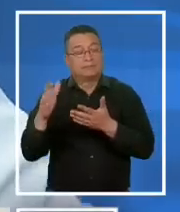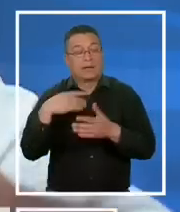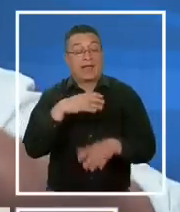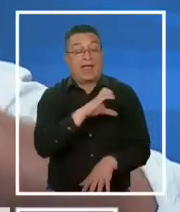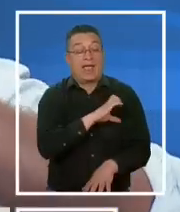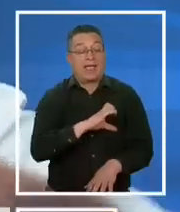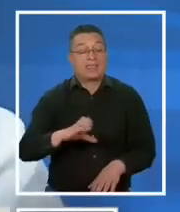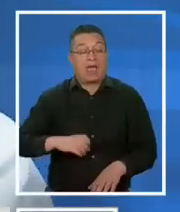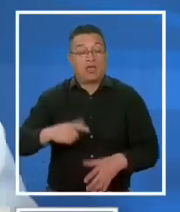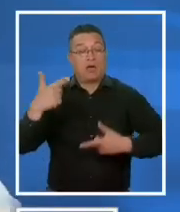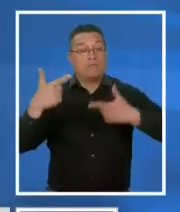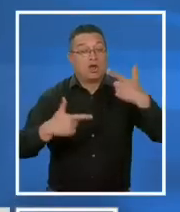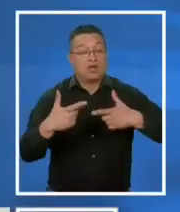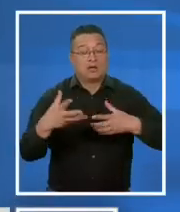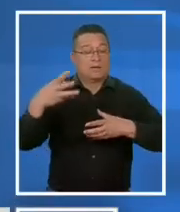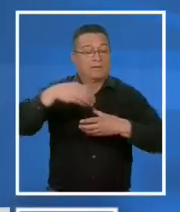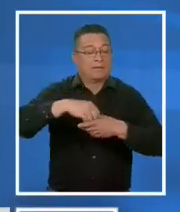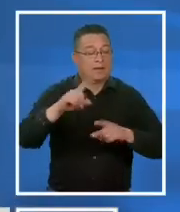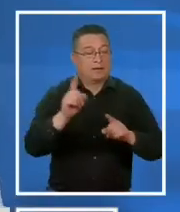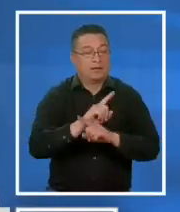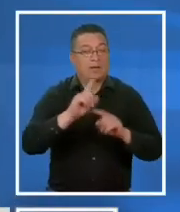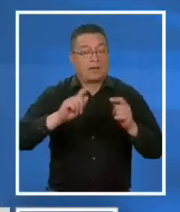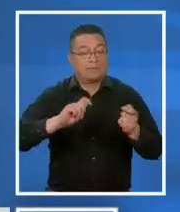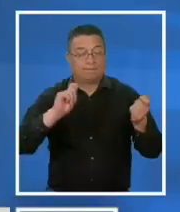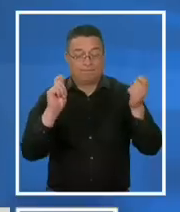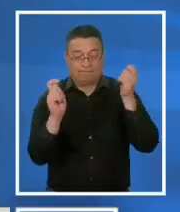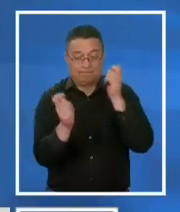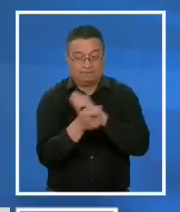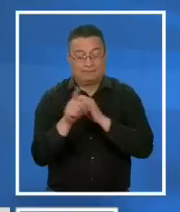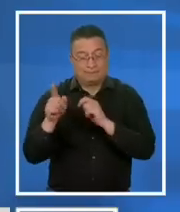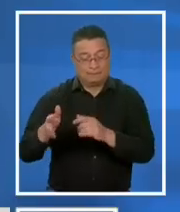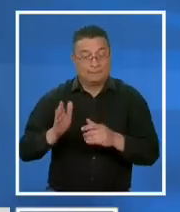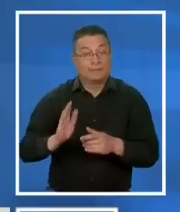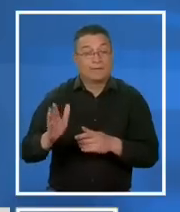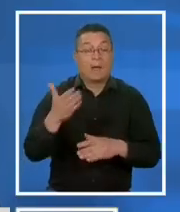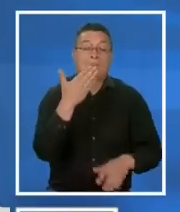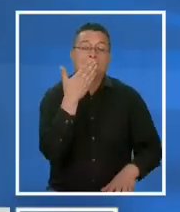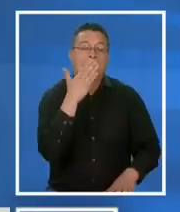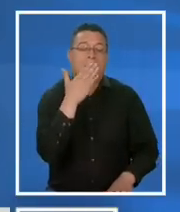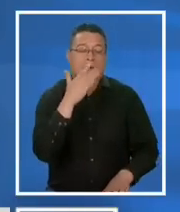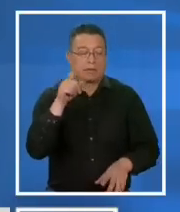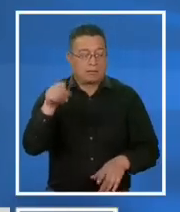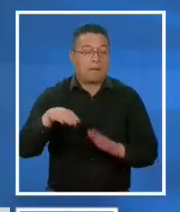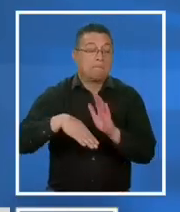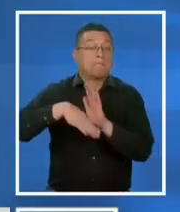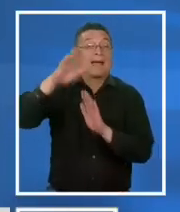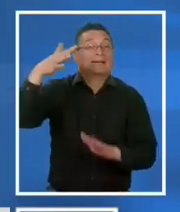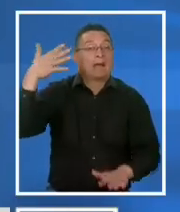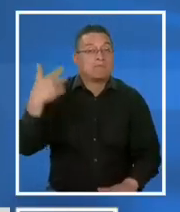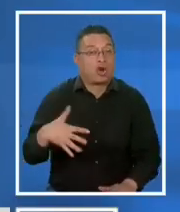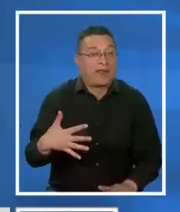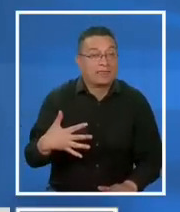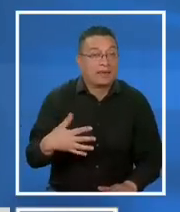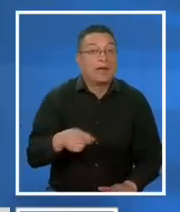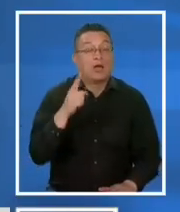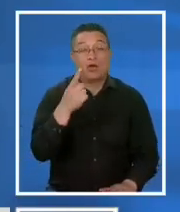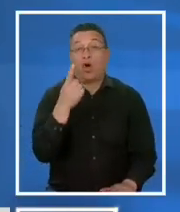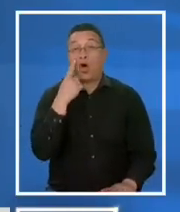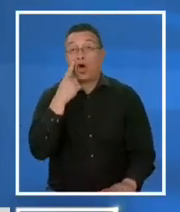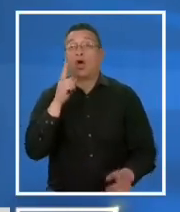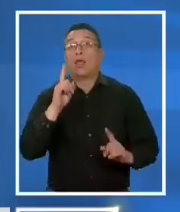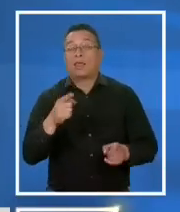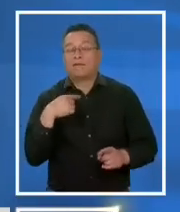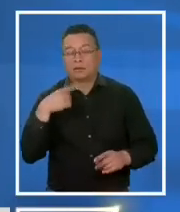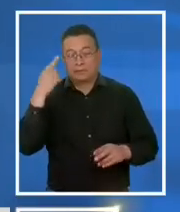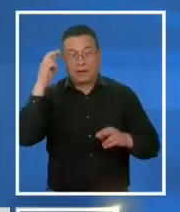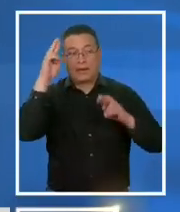aparataje Estatal politizado y transformar de cada vez más en algo con donde la experticia en lo central entonces ojo yo creo que esto también nos tiene que